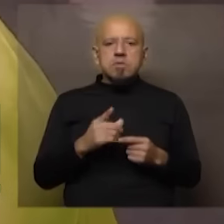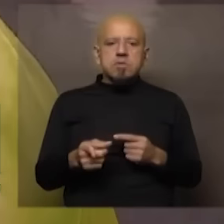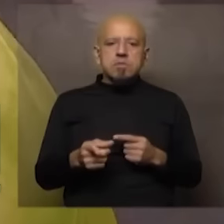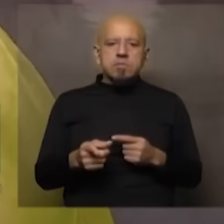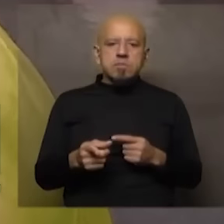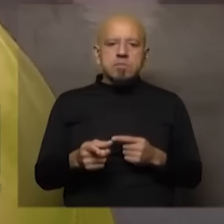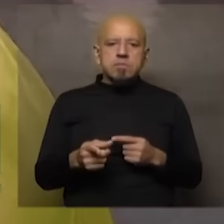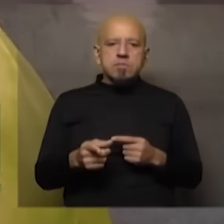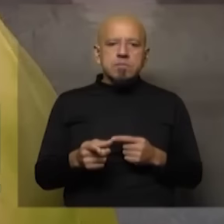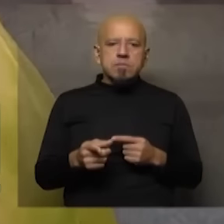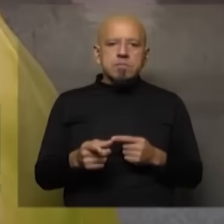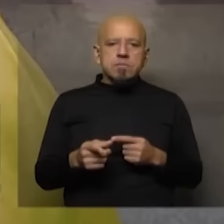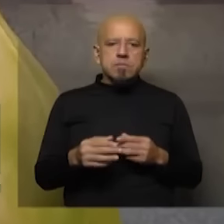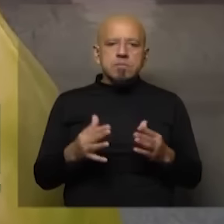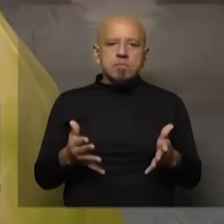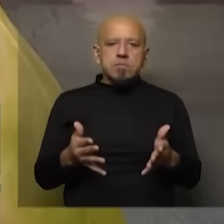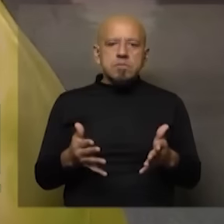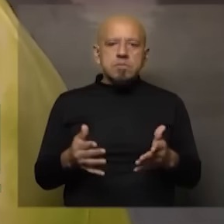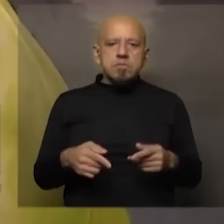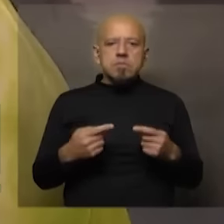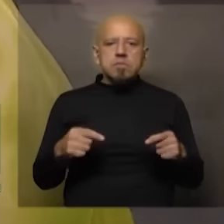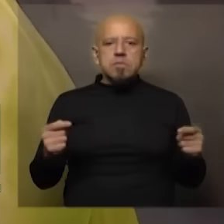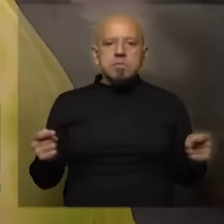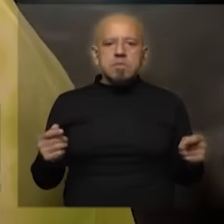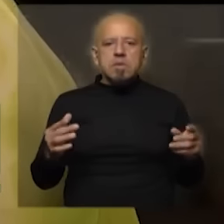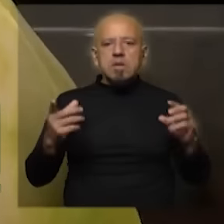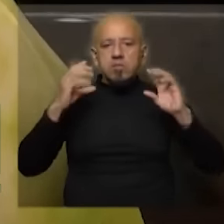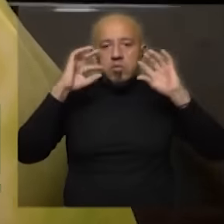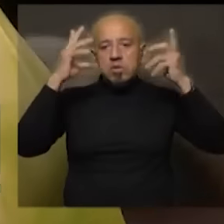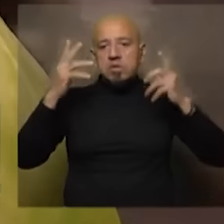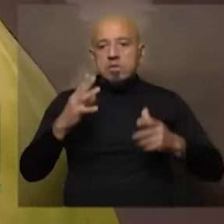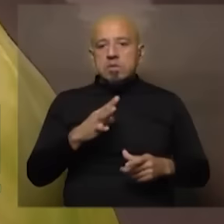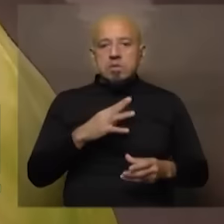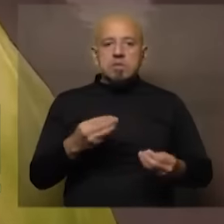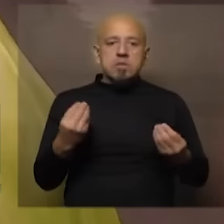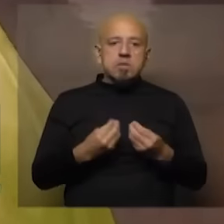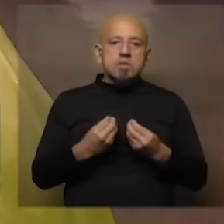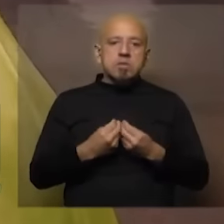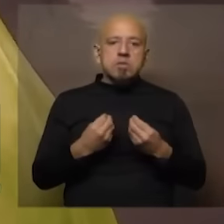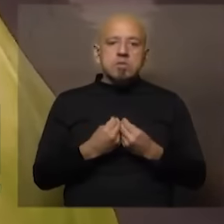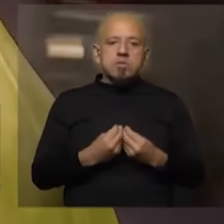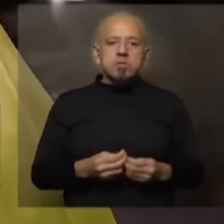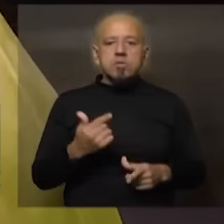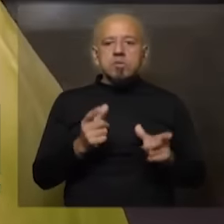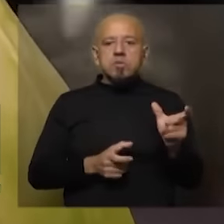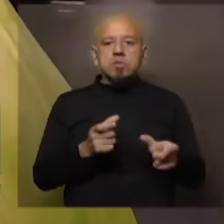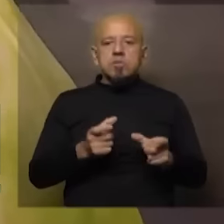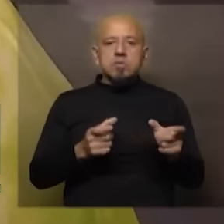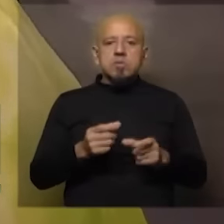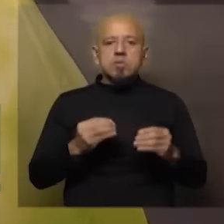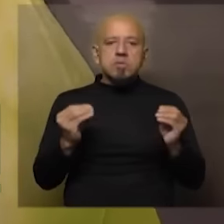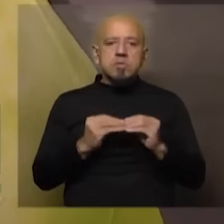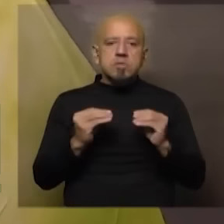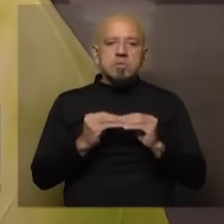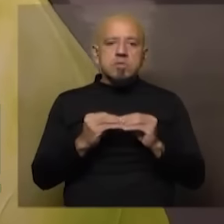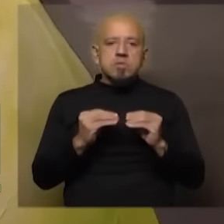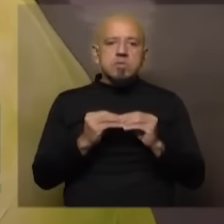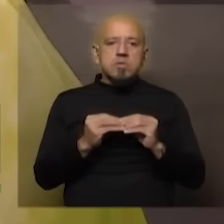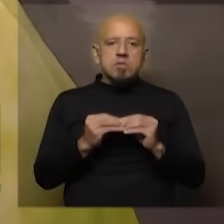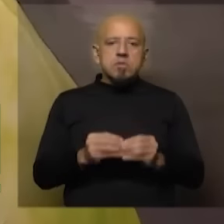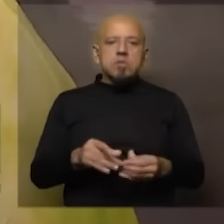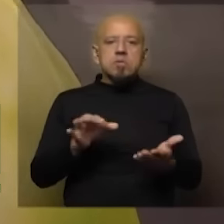de las cosas que nos llegan, llega mucha violencia por parte de las personas hacia las compañeras que ofertan